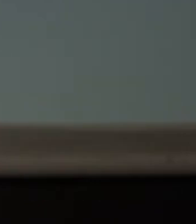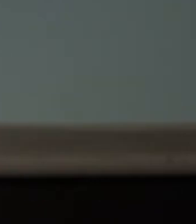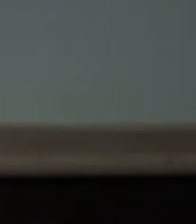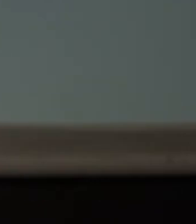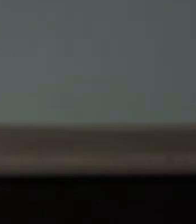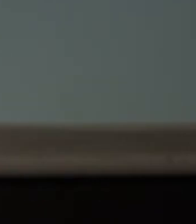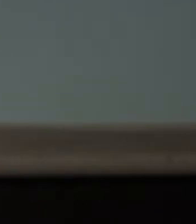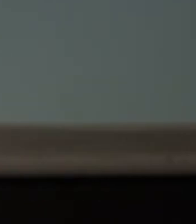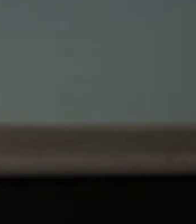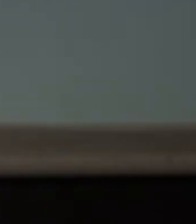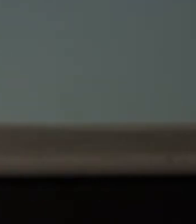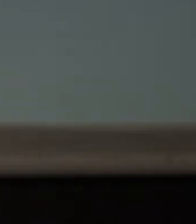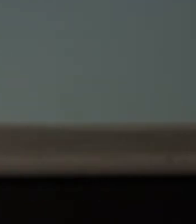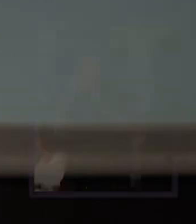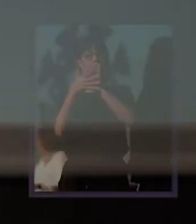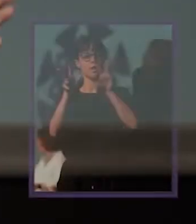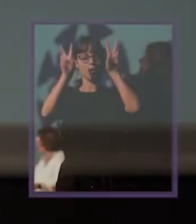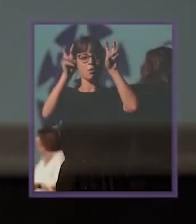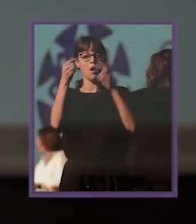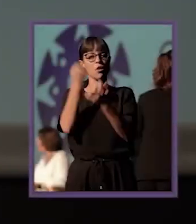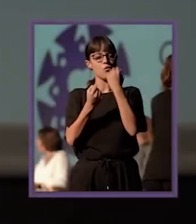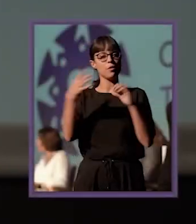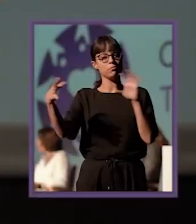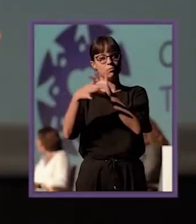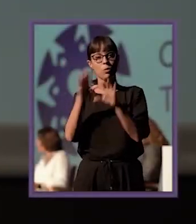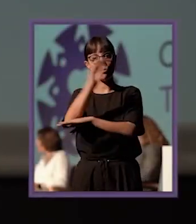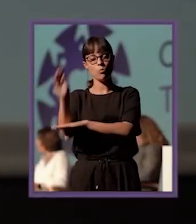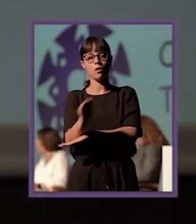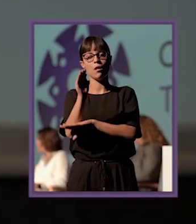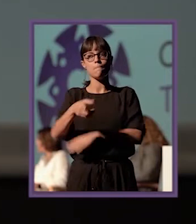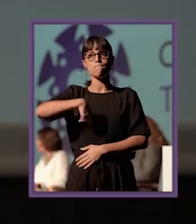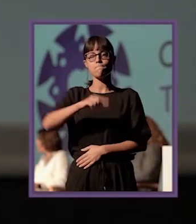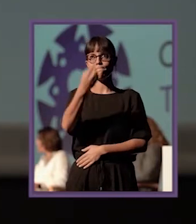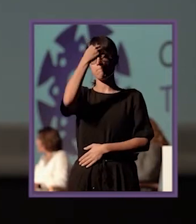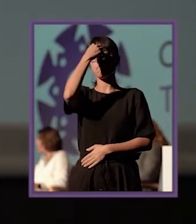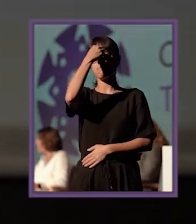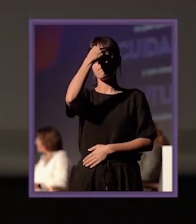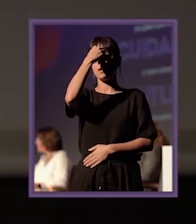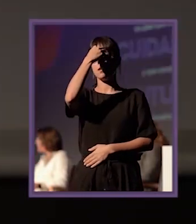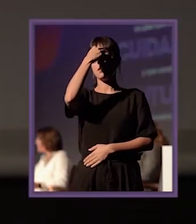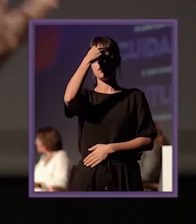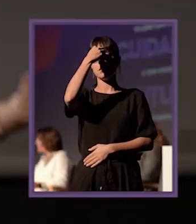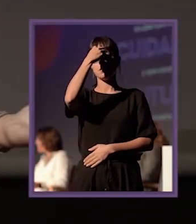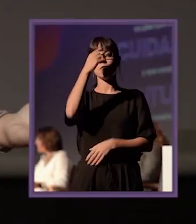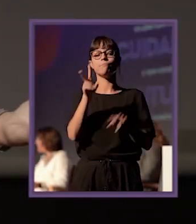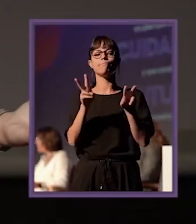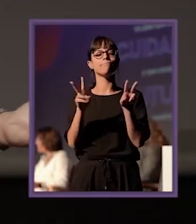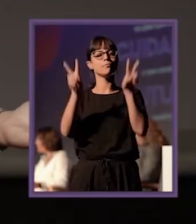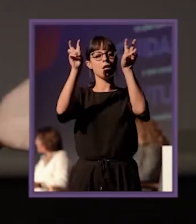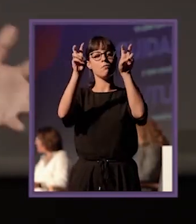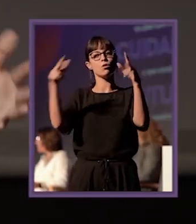Siempre que hablamos de la economía de los cuidados, a lo mejor tenemos ese sesgo de pensar tan solo pues en el